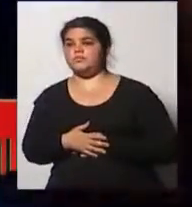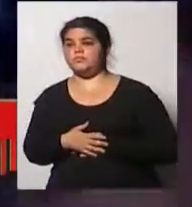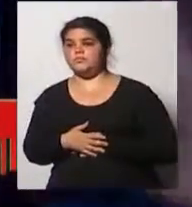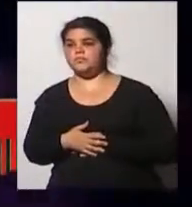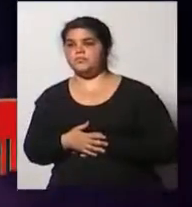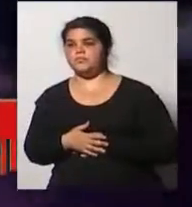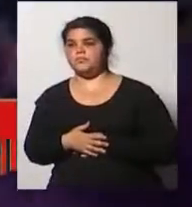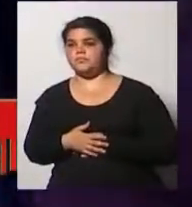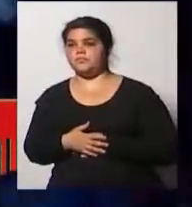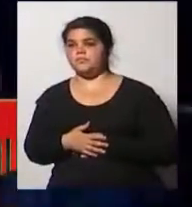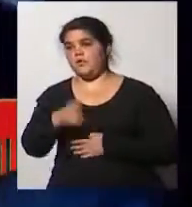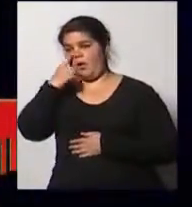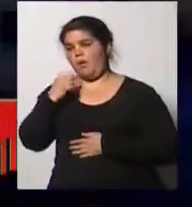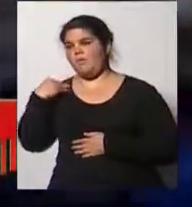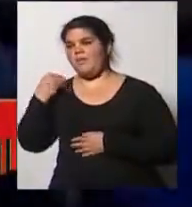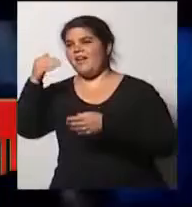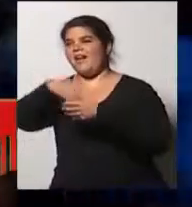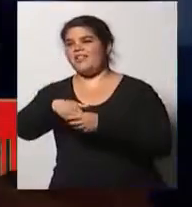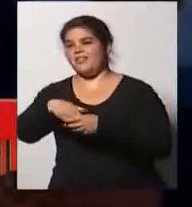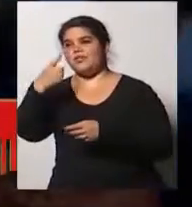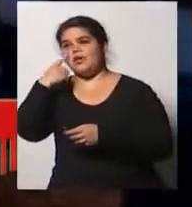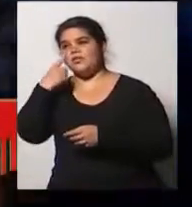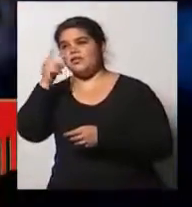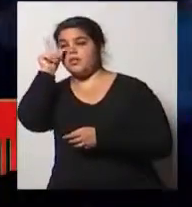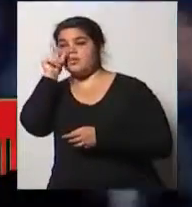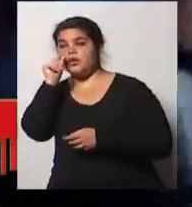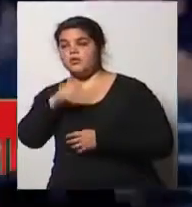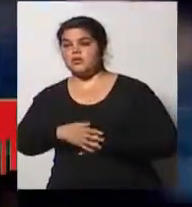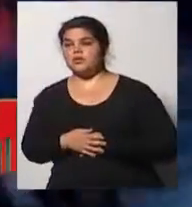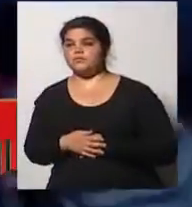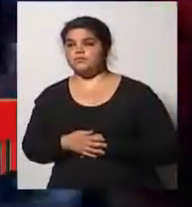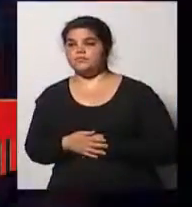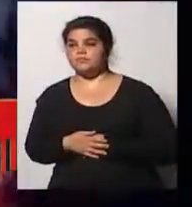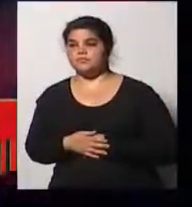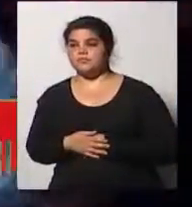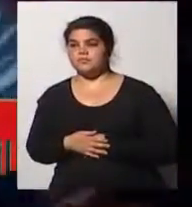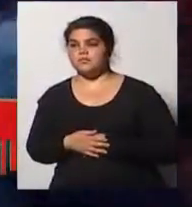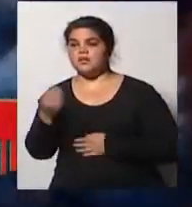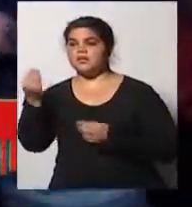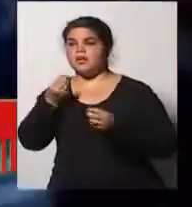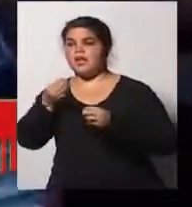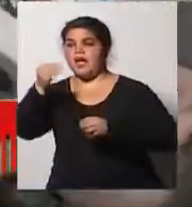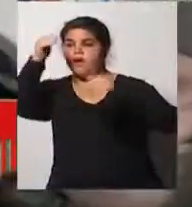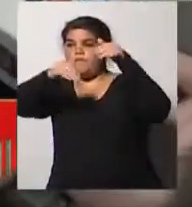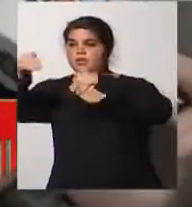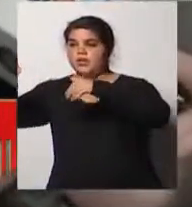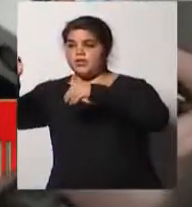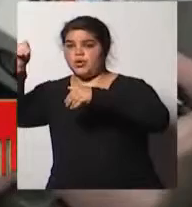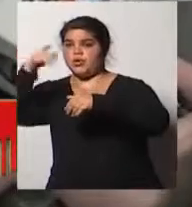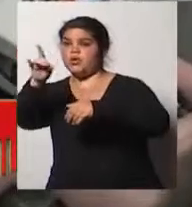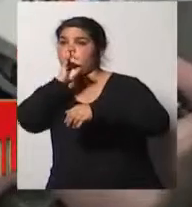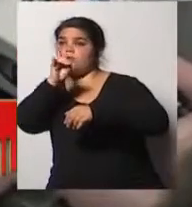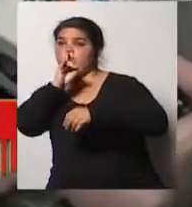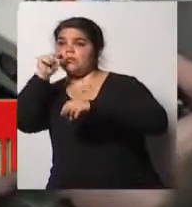como constitucionalista, ¿sí? Que en un supuesto de nulidad de las elecciones